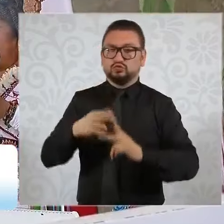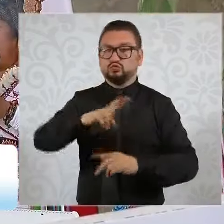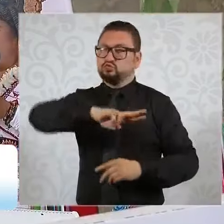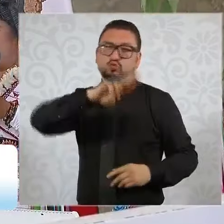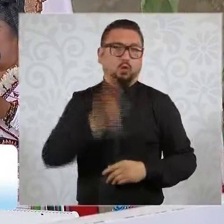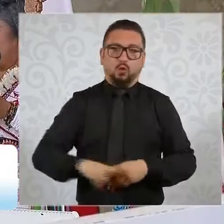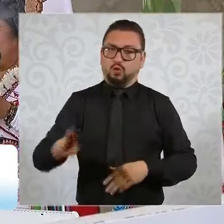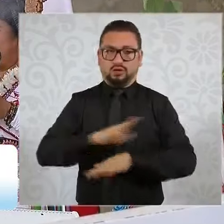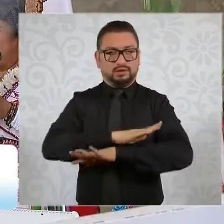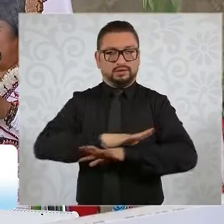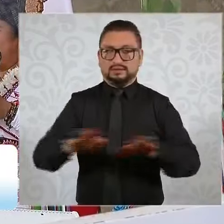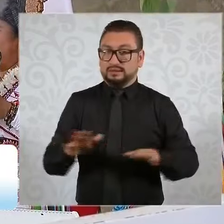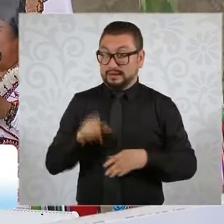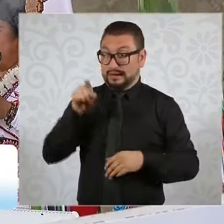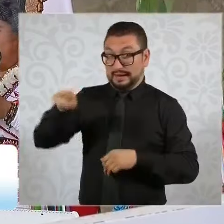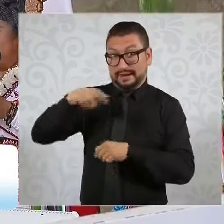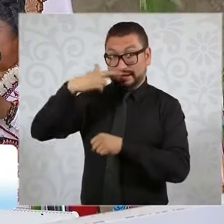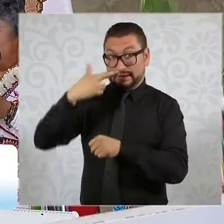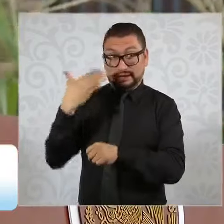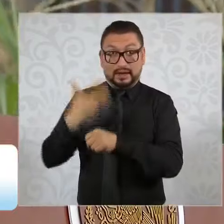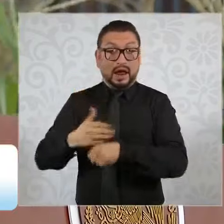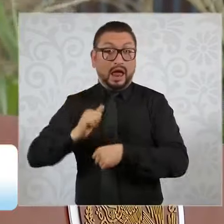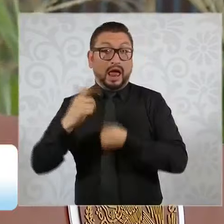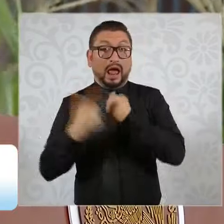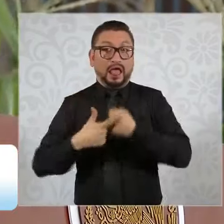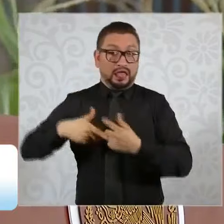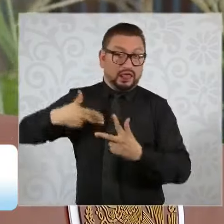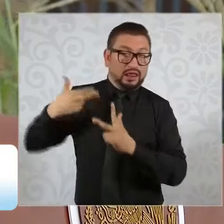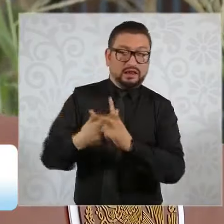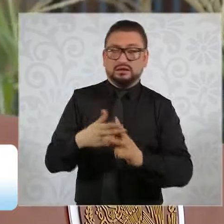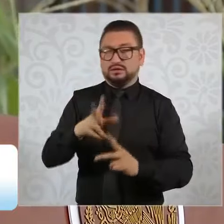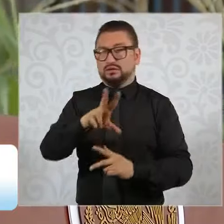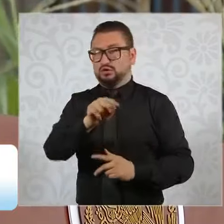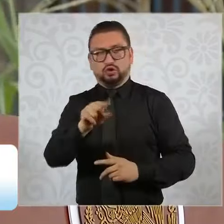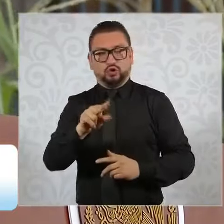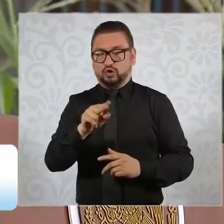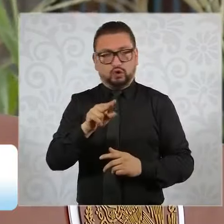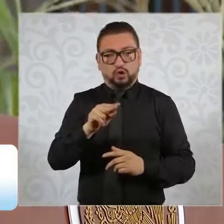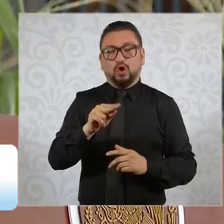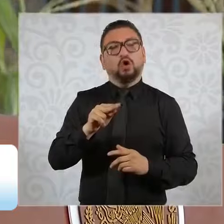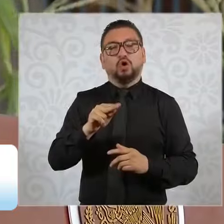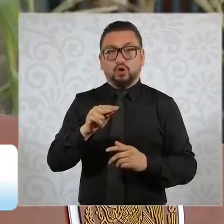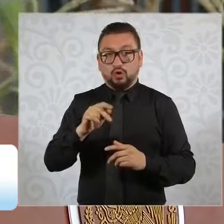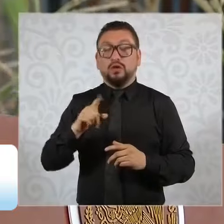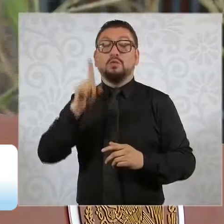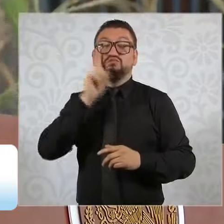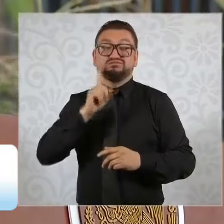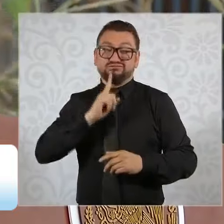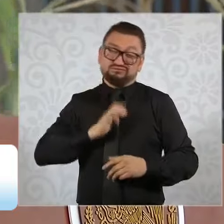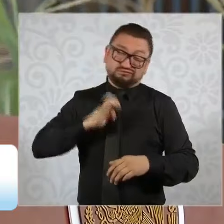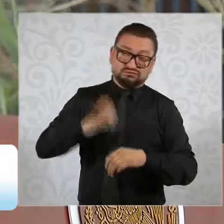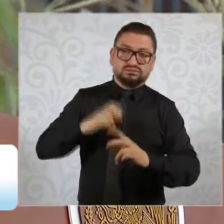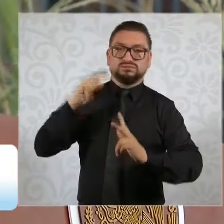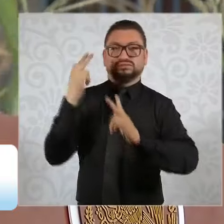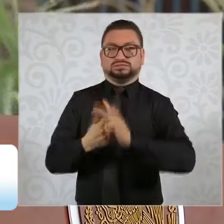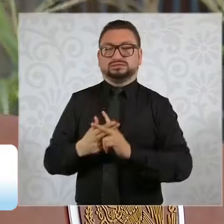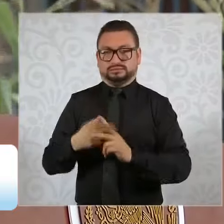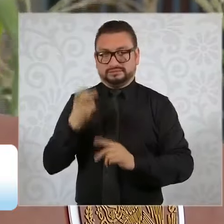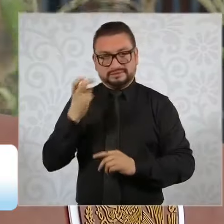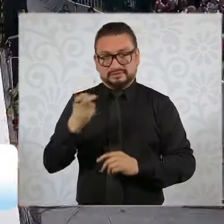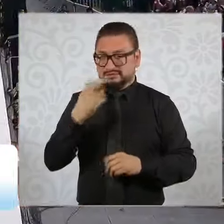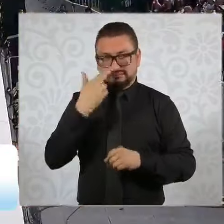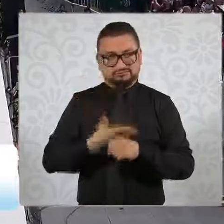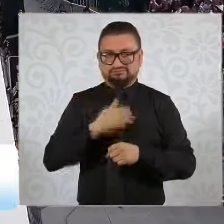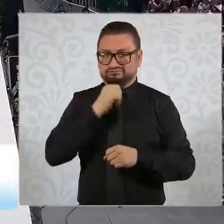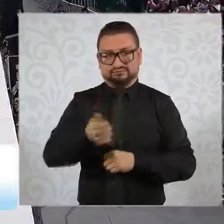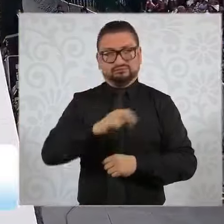mujer la responsabilicen por un asesinato, por un homicidio, por un feminicidio contra ella.